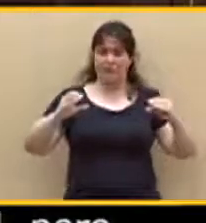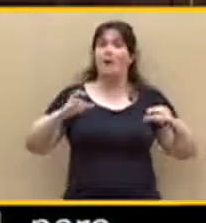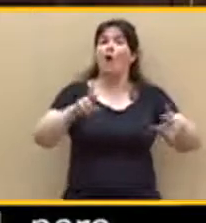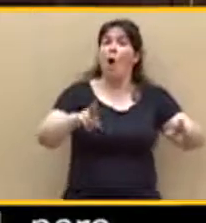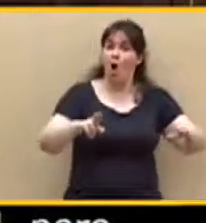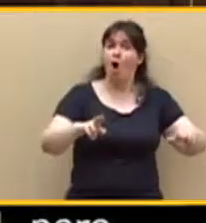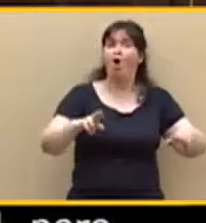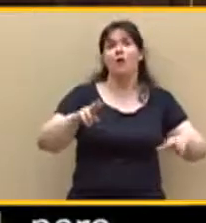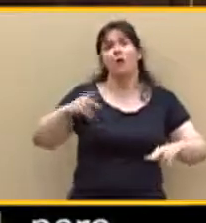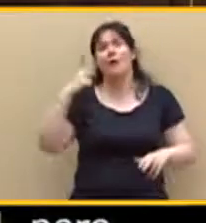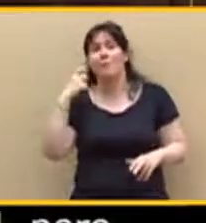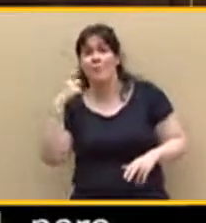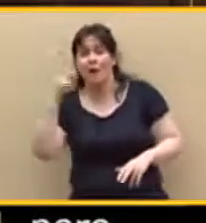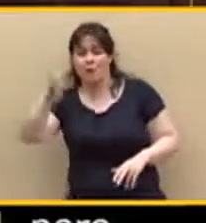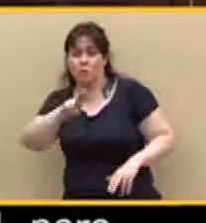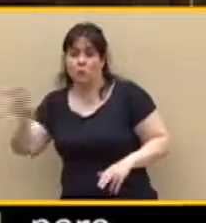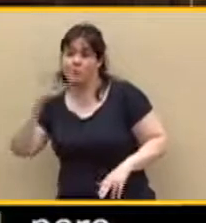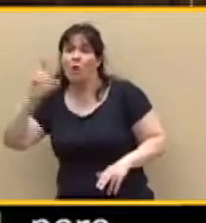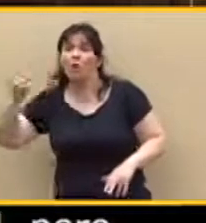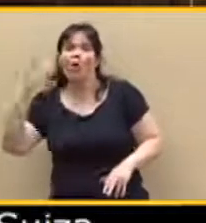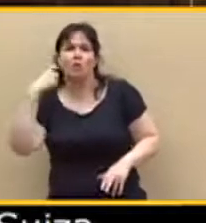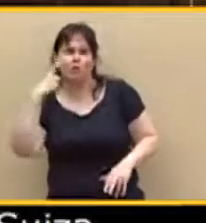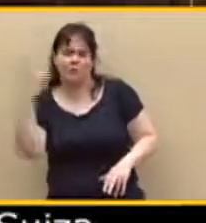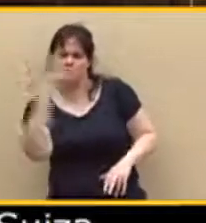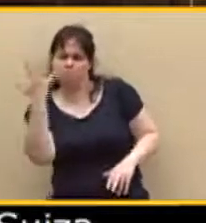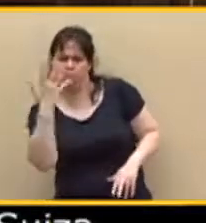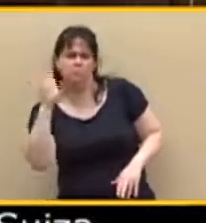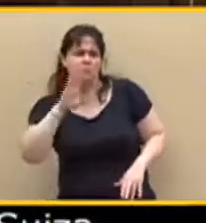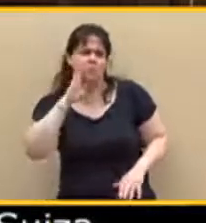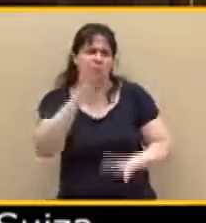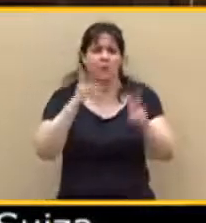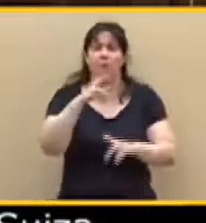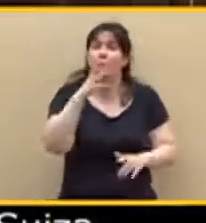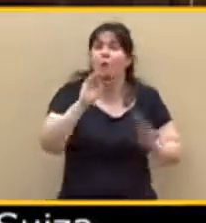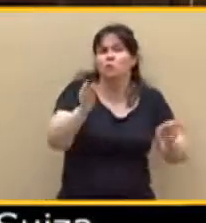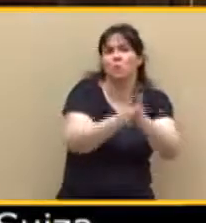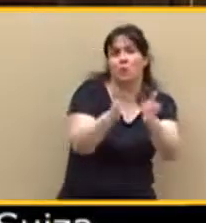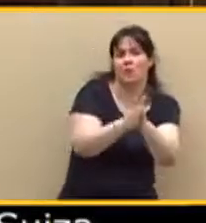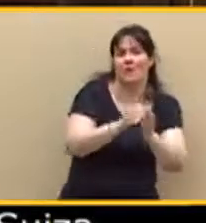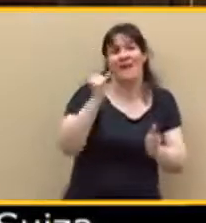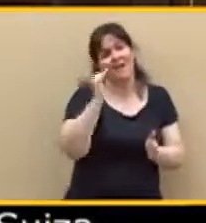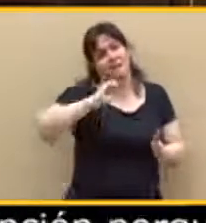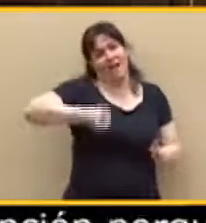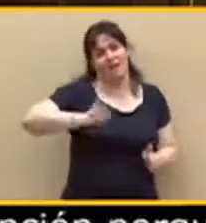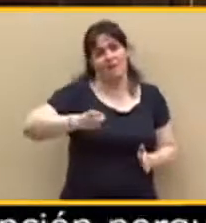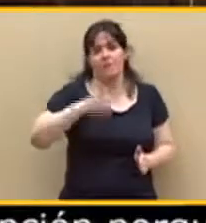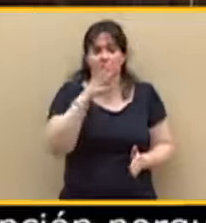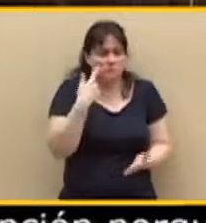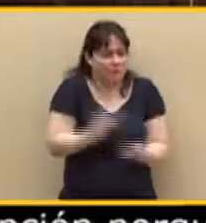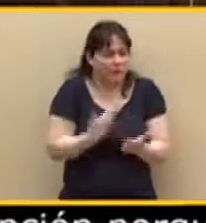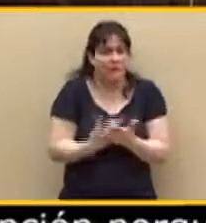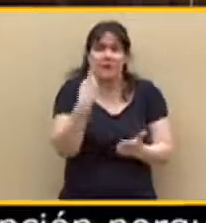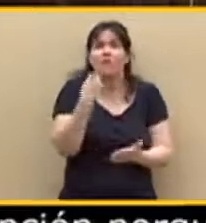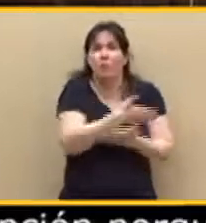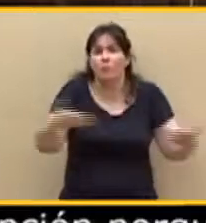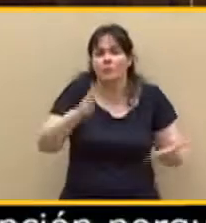banco sospechosos de corrupción, porque su colega, su ex jefe de gabinete, no podía acreditar el origen de más de 1 millón de euros de